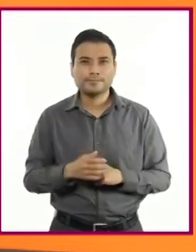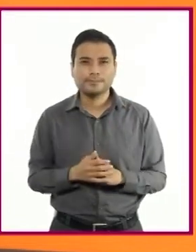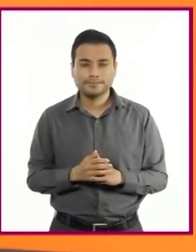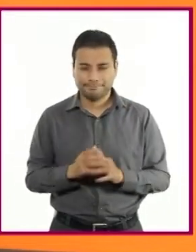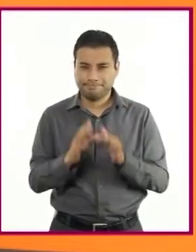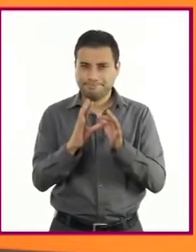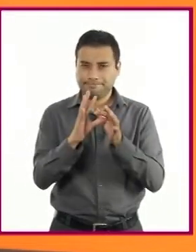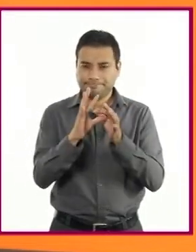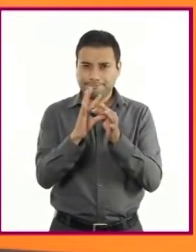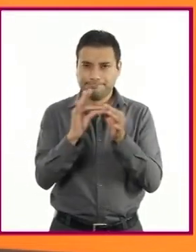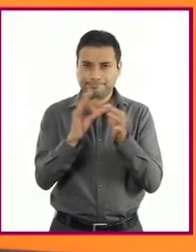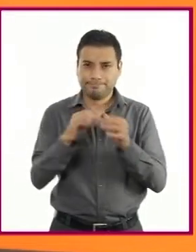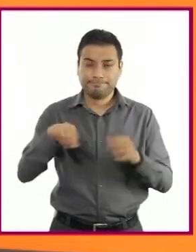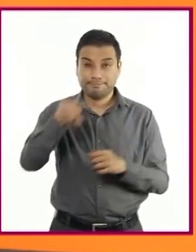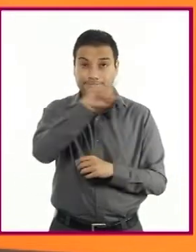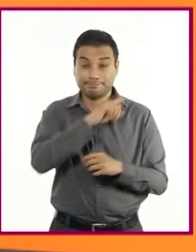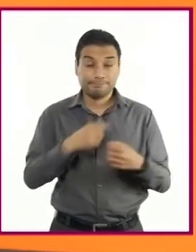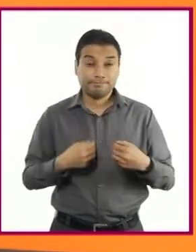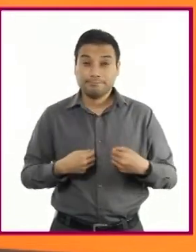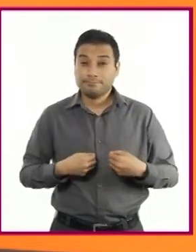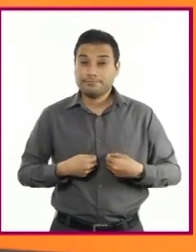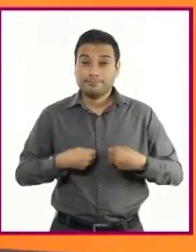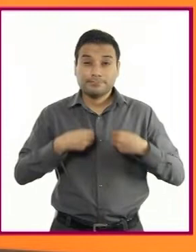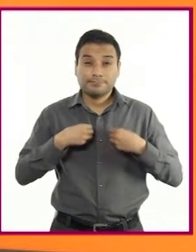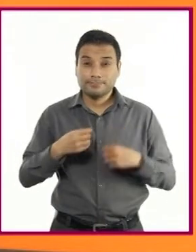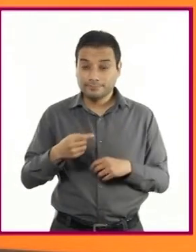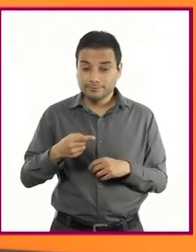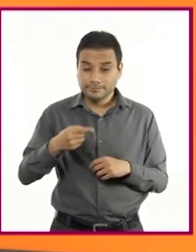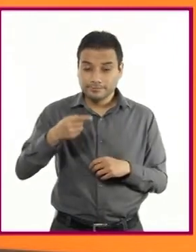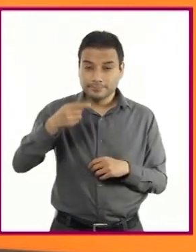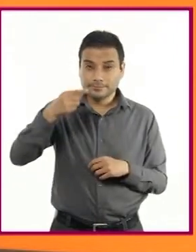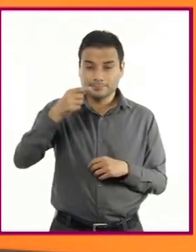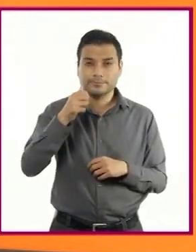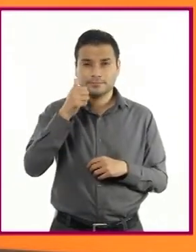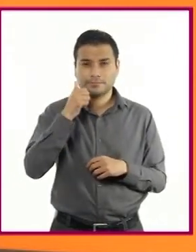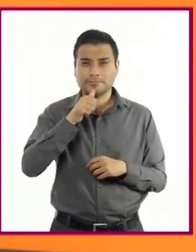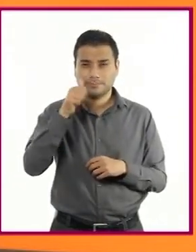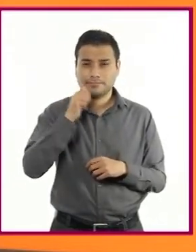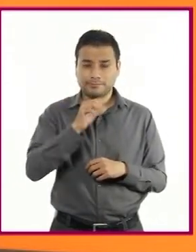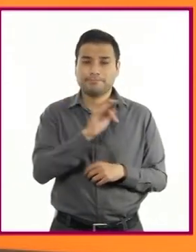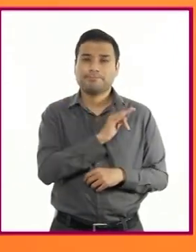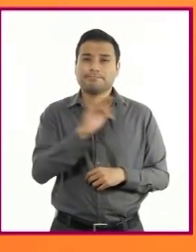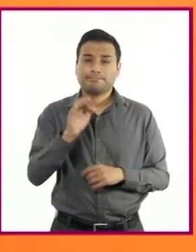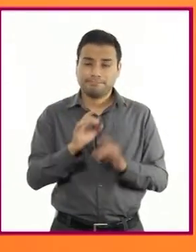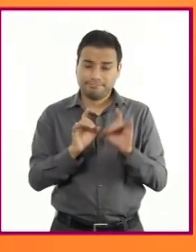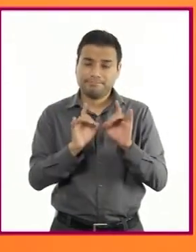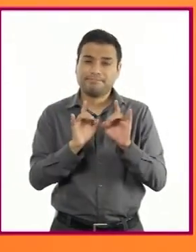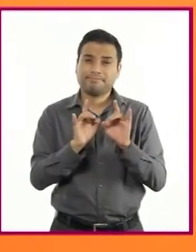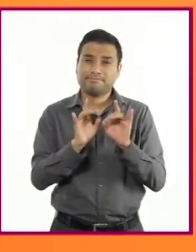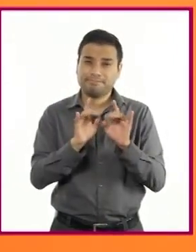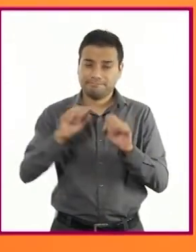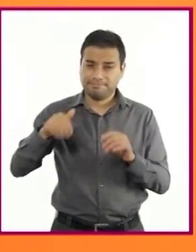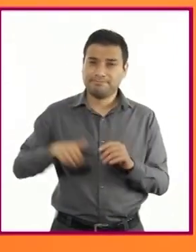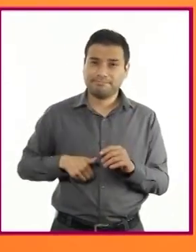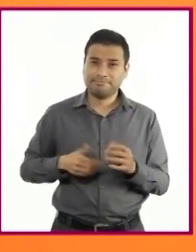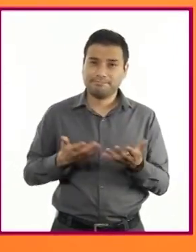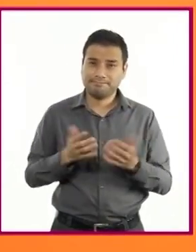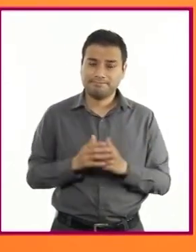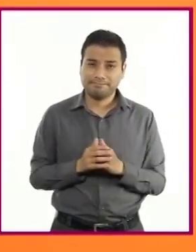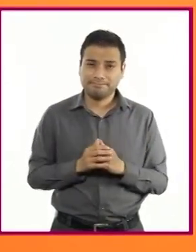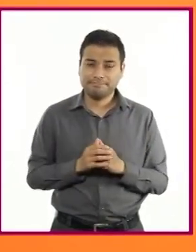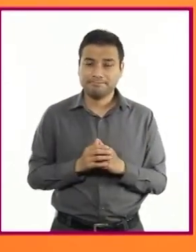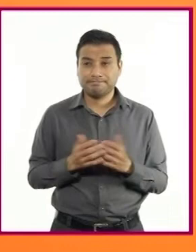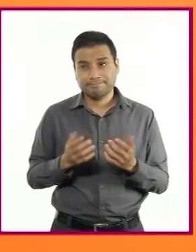que a lo largo de nuestra vida estamos expuestos a sufrir cualquier tipo de accidente, ya sea una